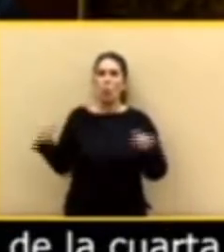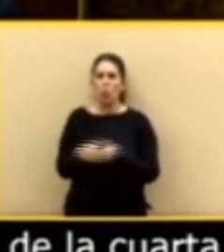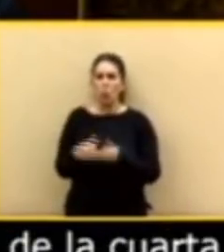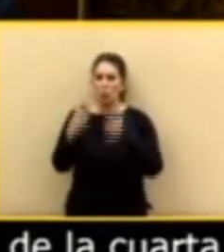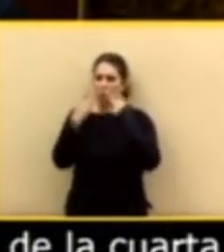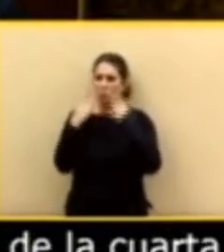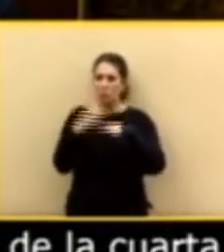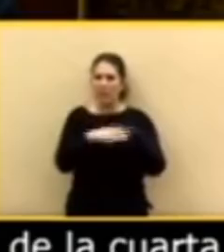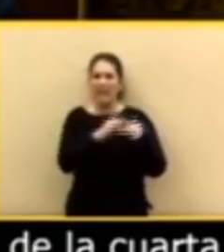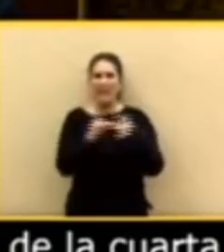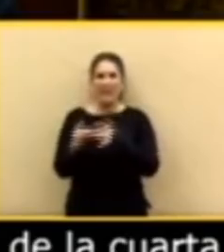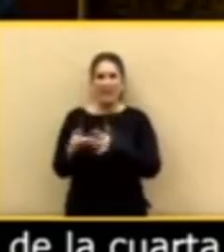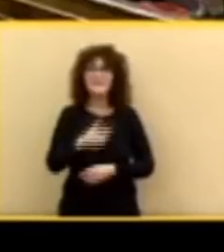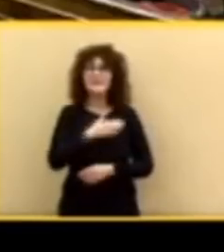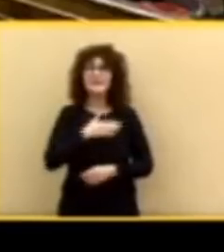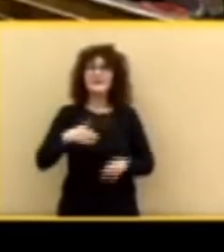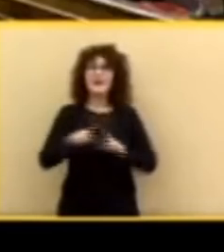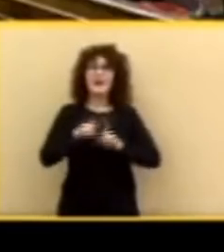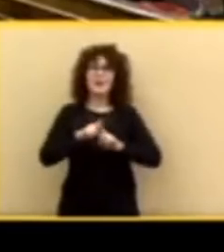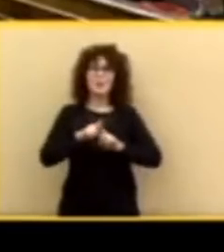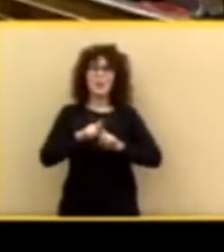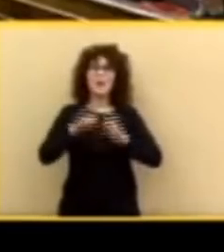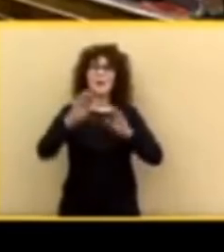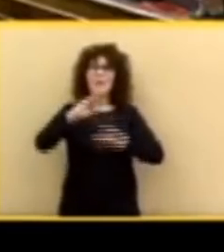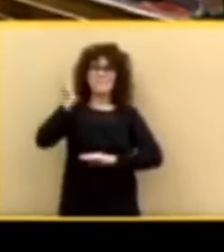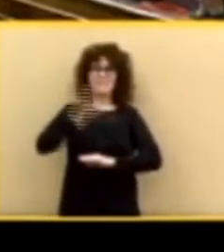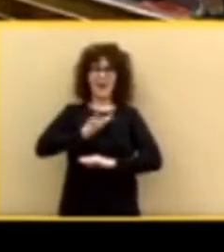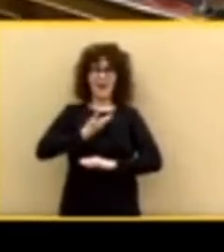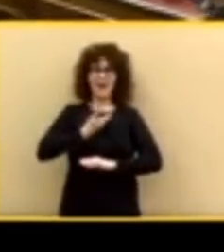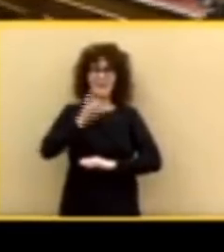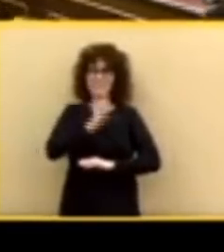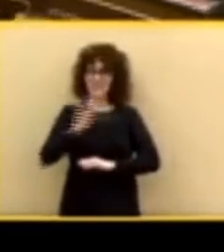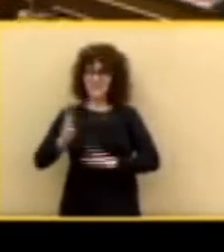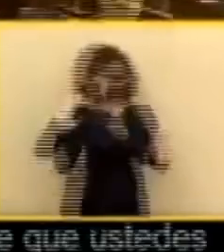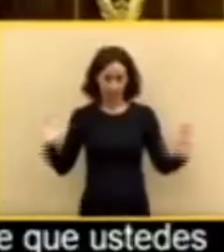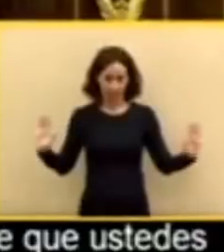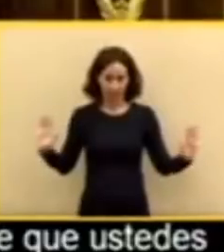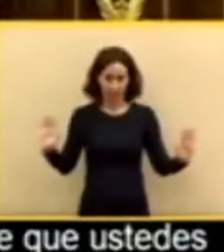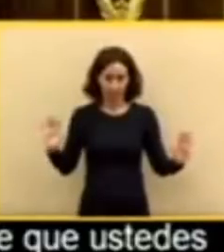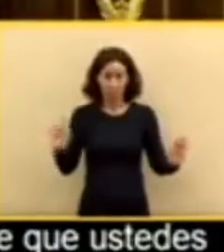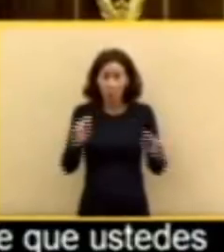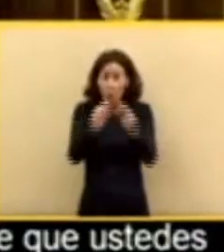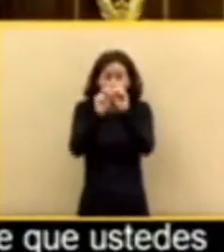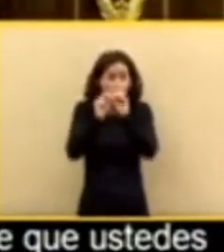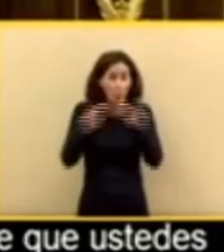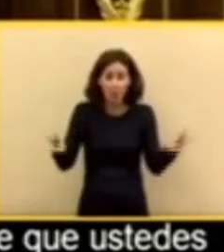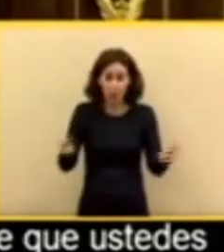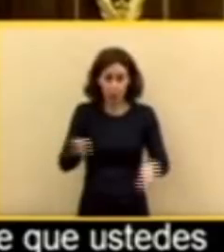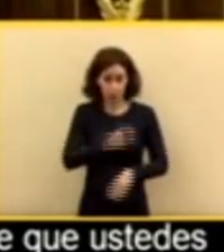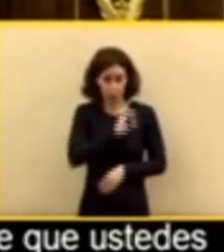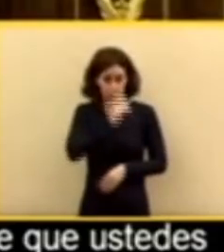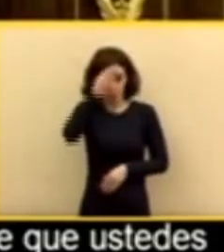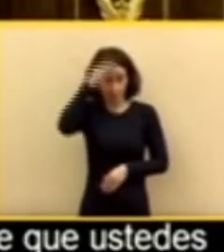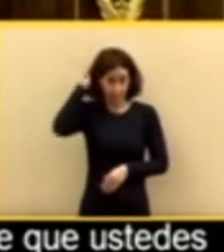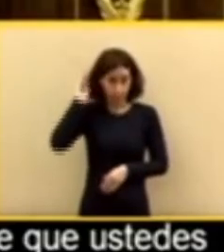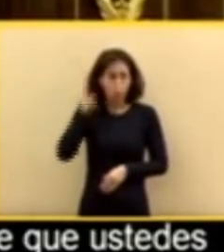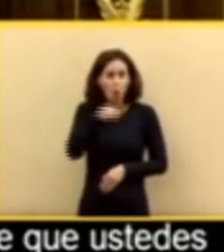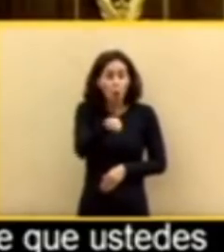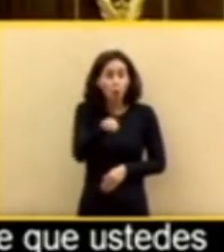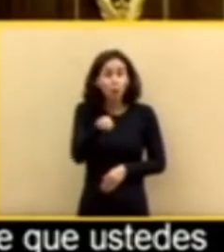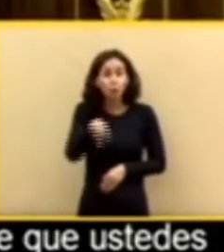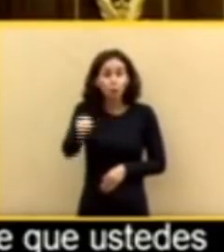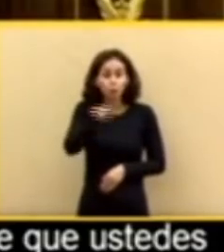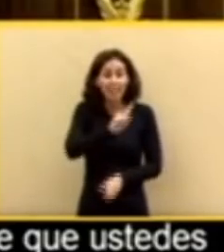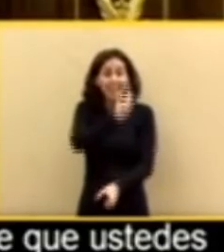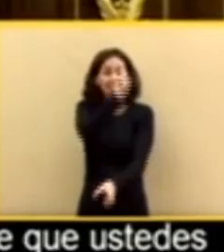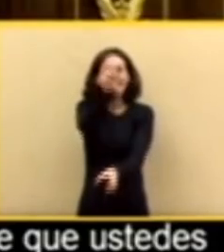Abascal que pisotea la sangre de las víctimas del terrorismo, ¿qué quieres que te diga? Bueno, yo fui el que el día anterior puso la mano en el